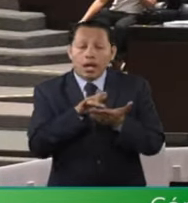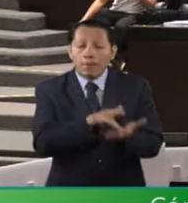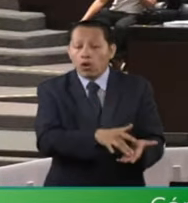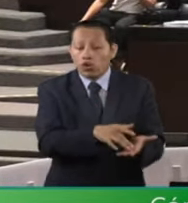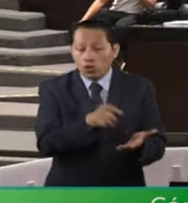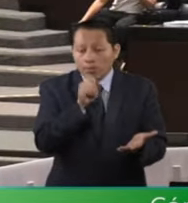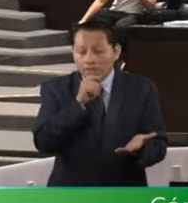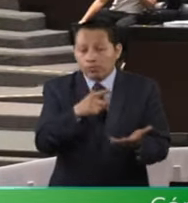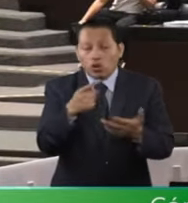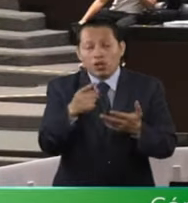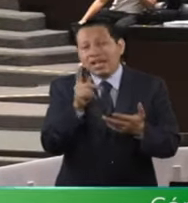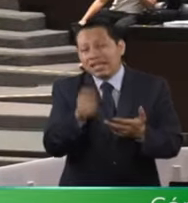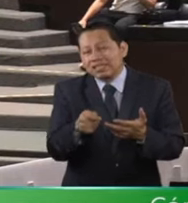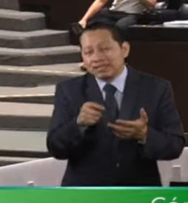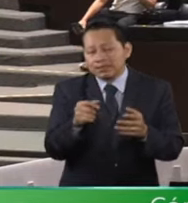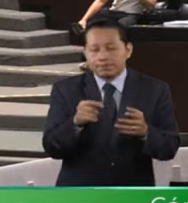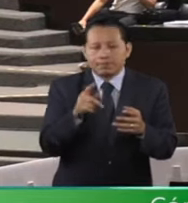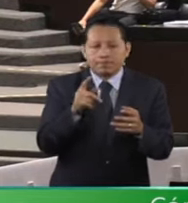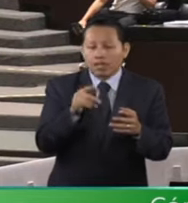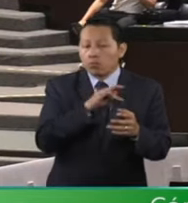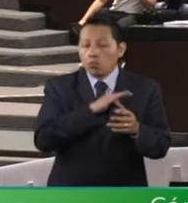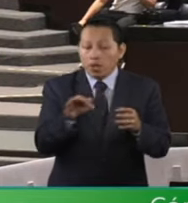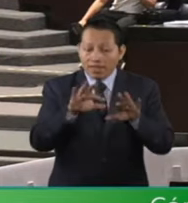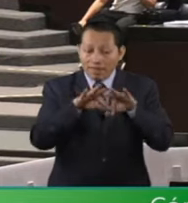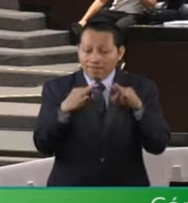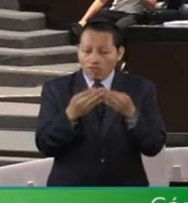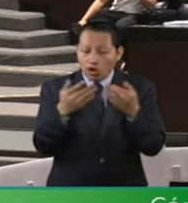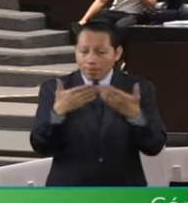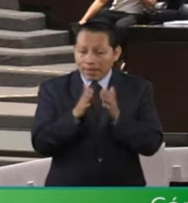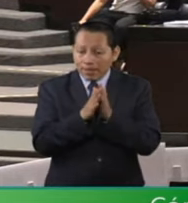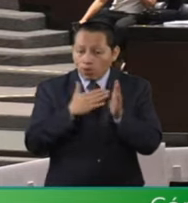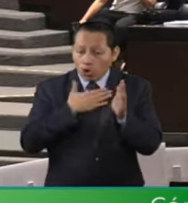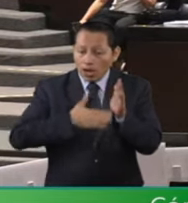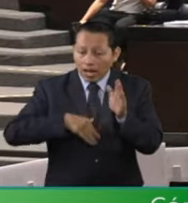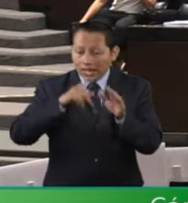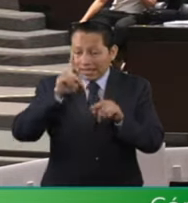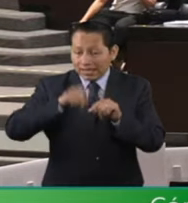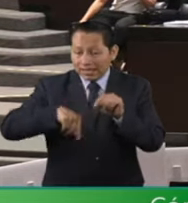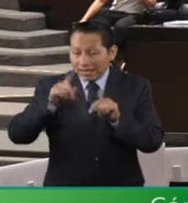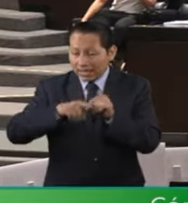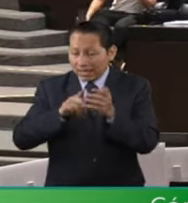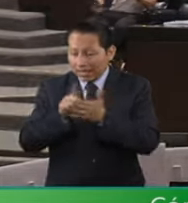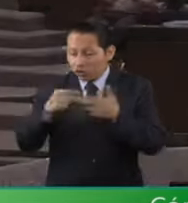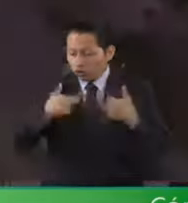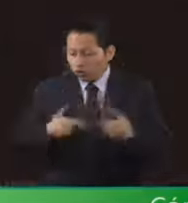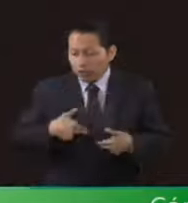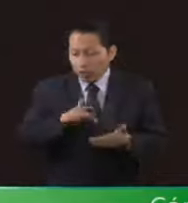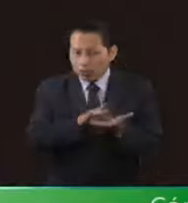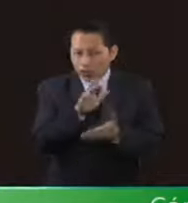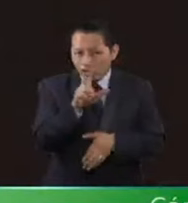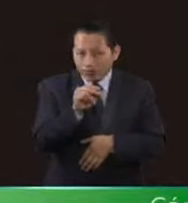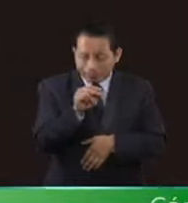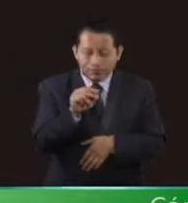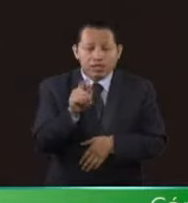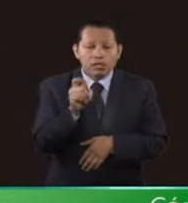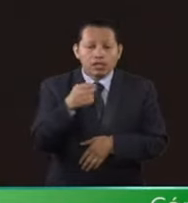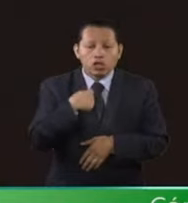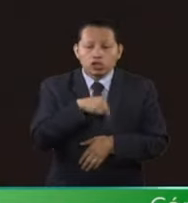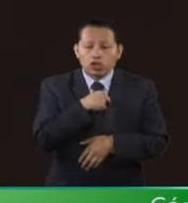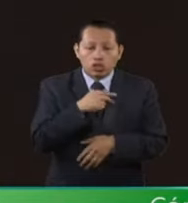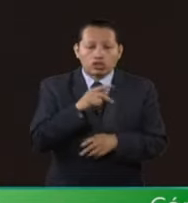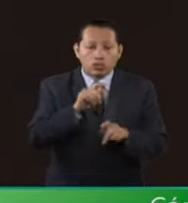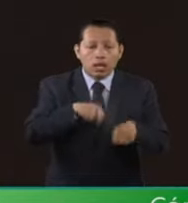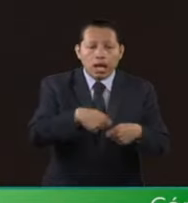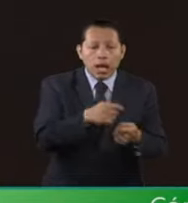el desmantelamiento de nuestras estructuras democráticas que nos quitan derechos humanos. No les daremos el vale